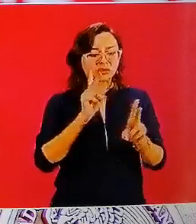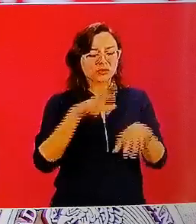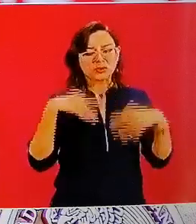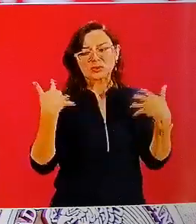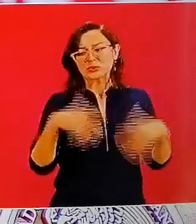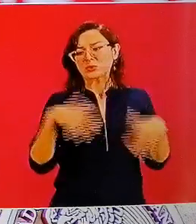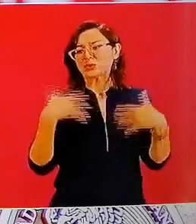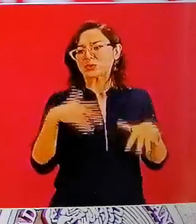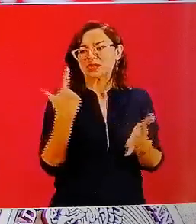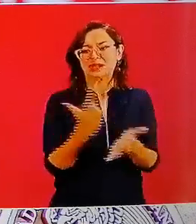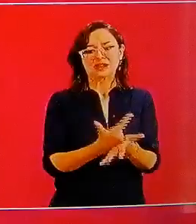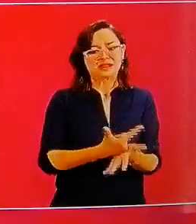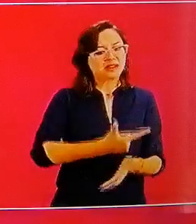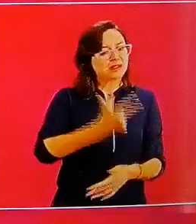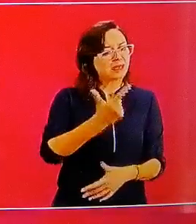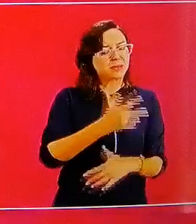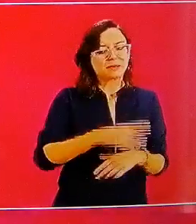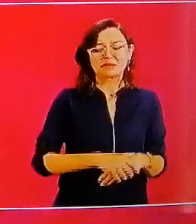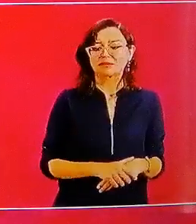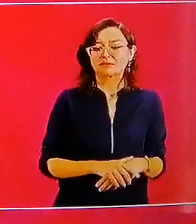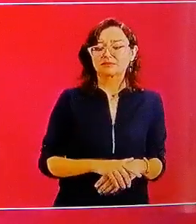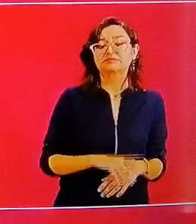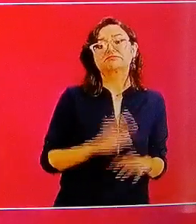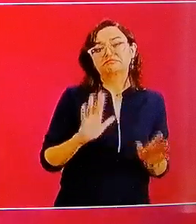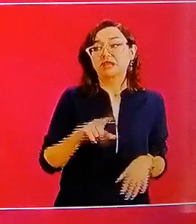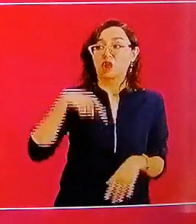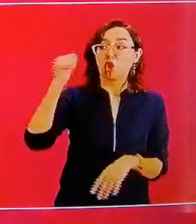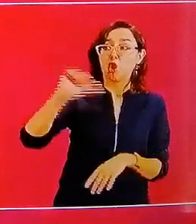Entonces, llegan, ¿sí?,